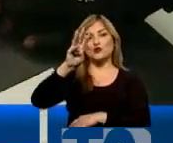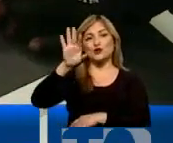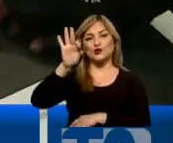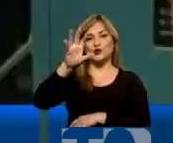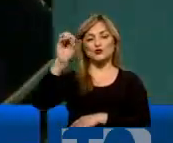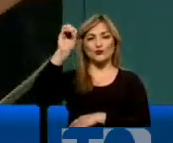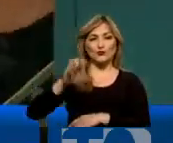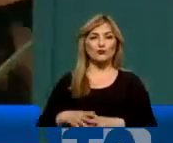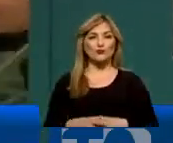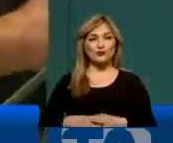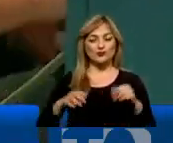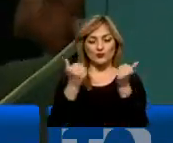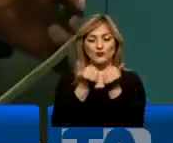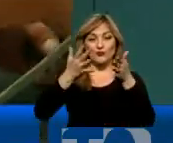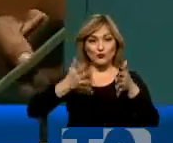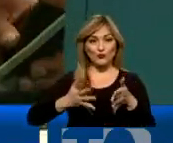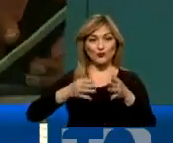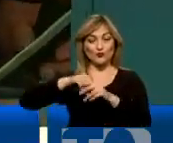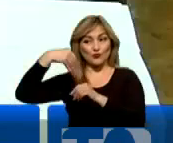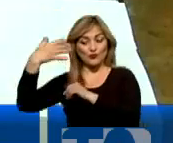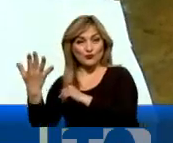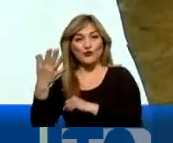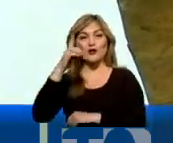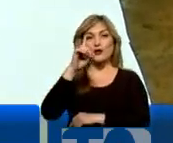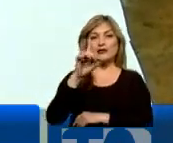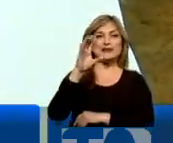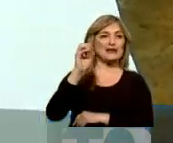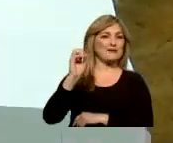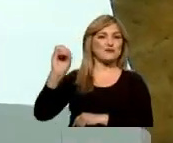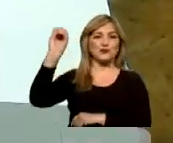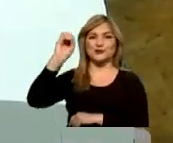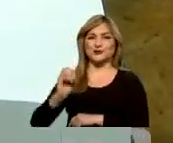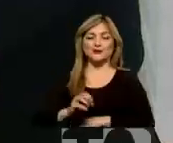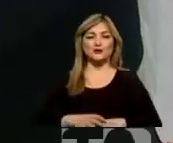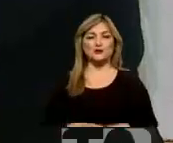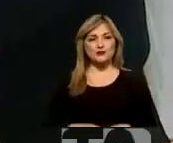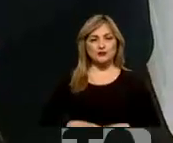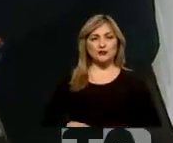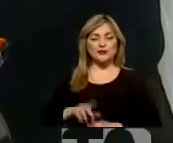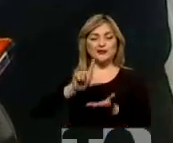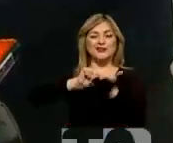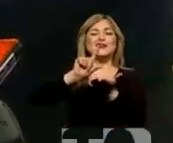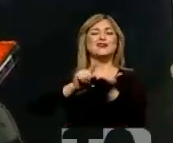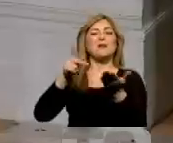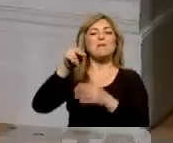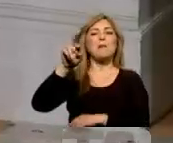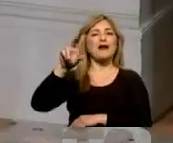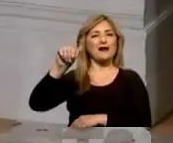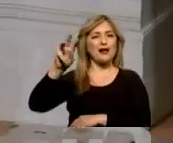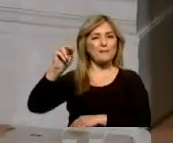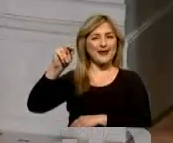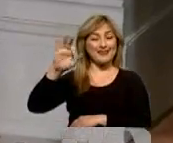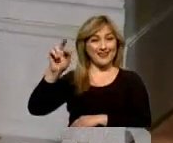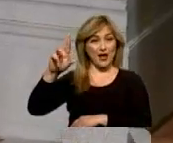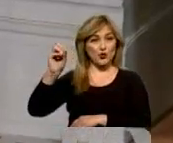90,69%, mientras que las de asambleístas por el exterior están al 100%. Aún no inicia la impresión de papeletas de parlamentarios